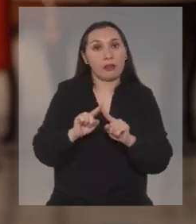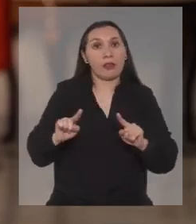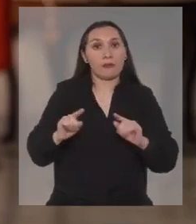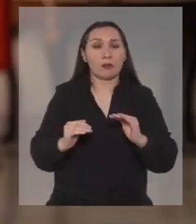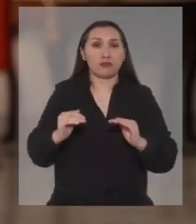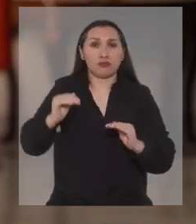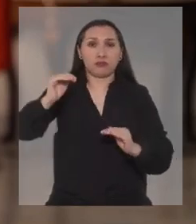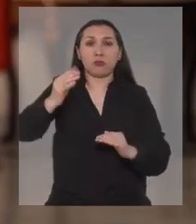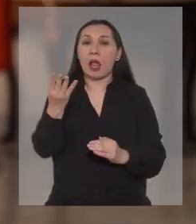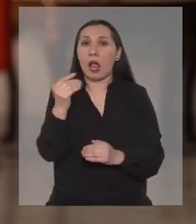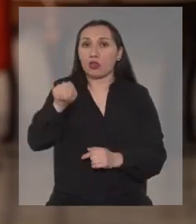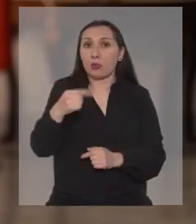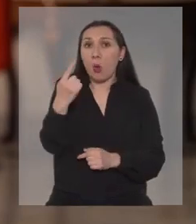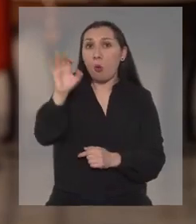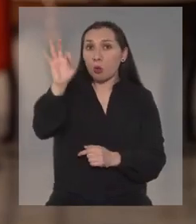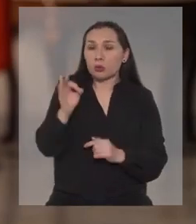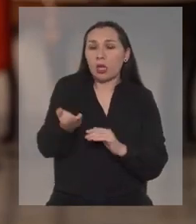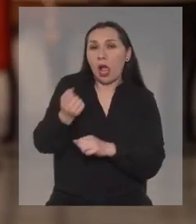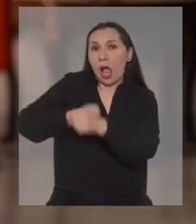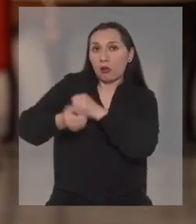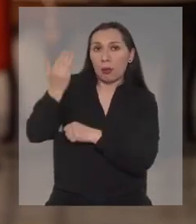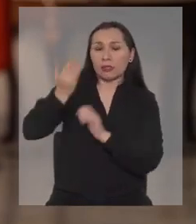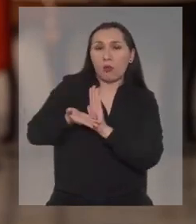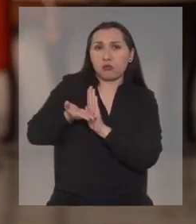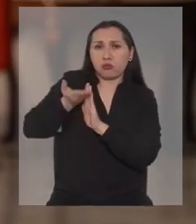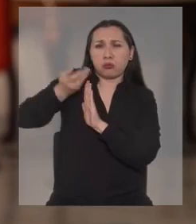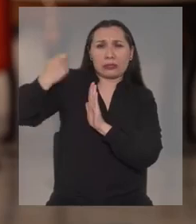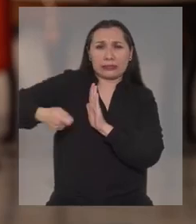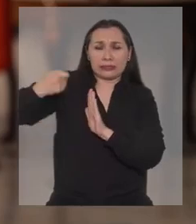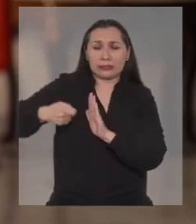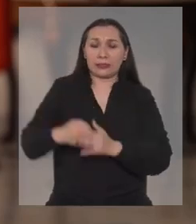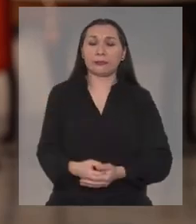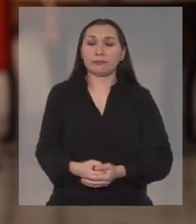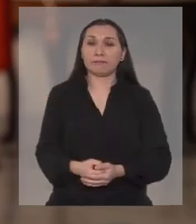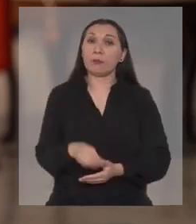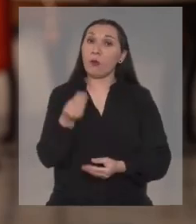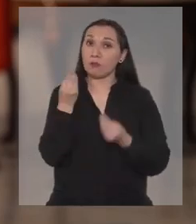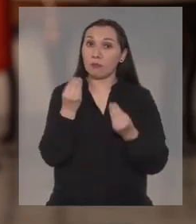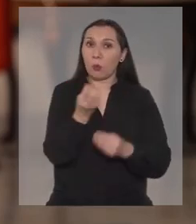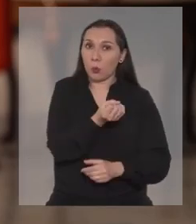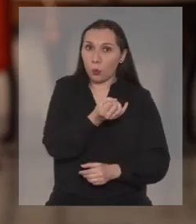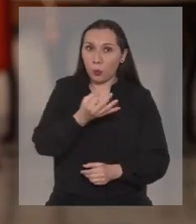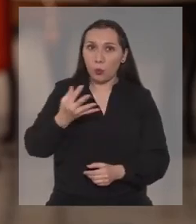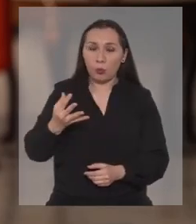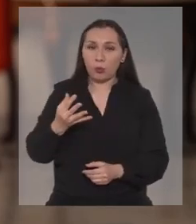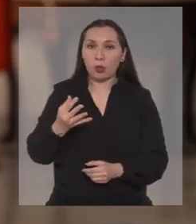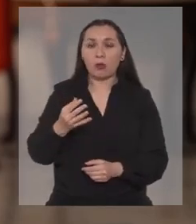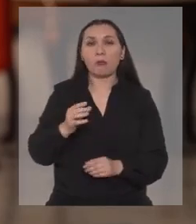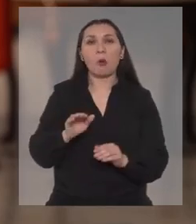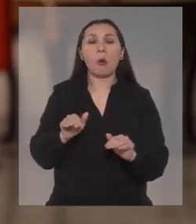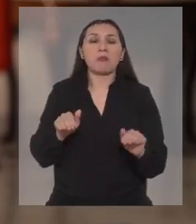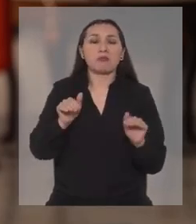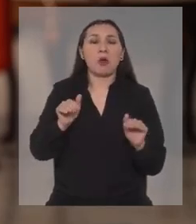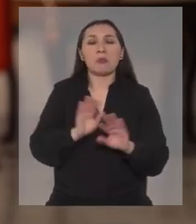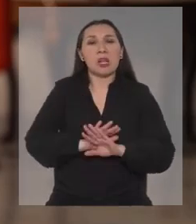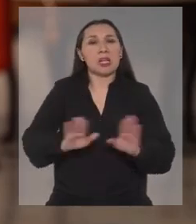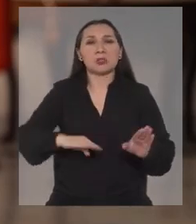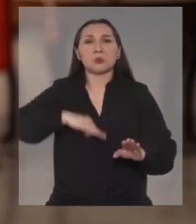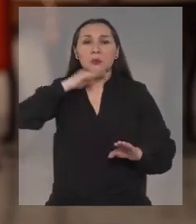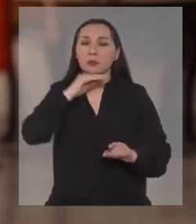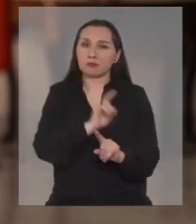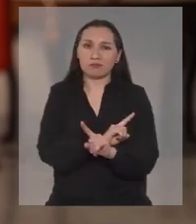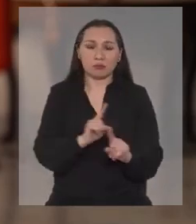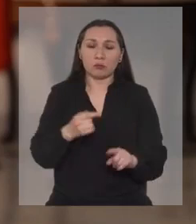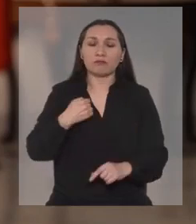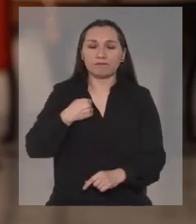del 14,1 por al que llegamos el año pasado pero estas Buenas cifras no son para conformarse porque